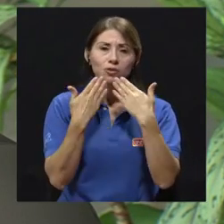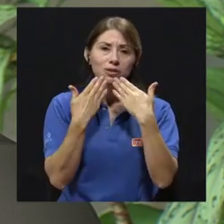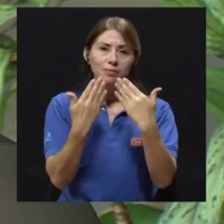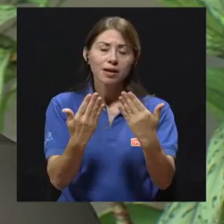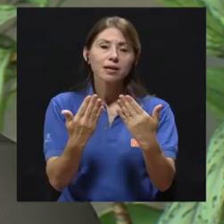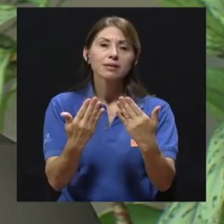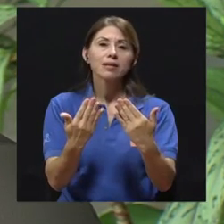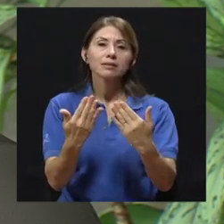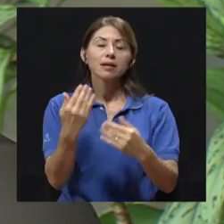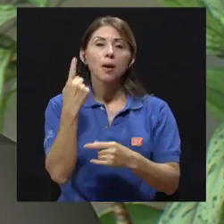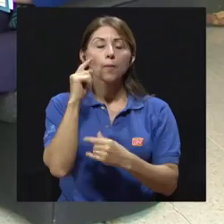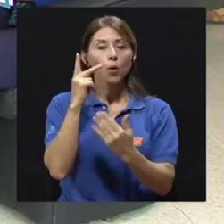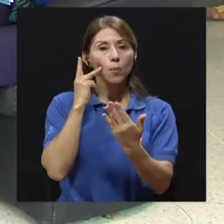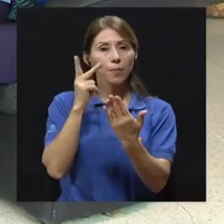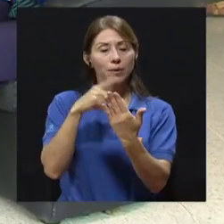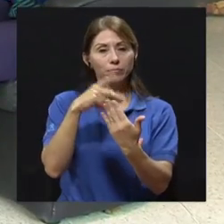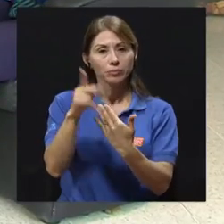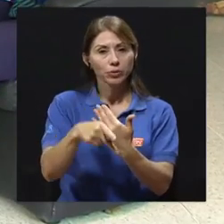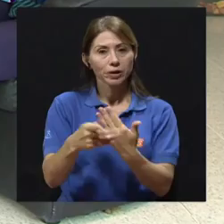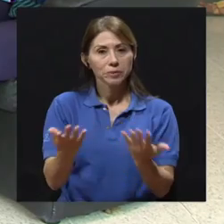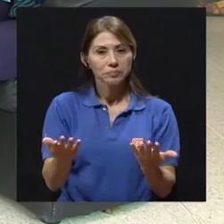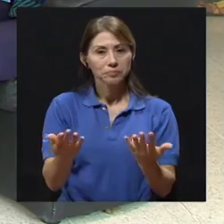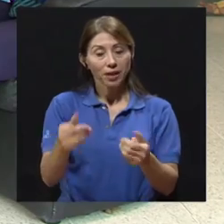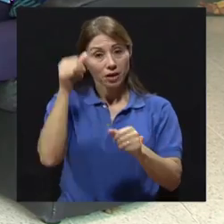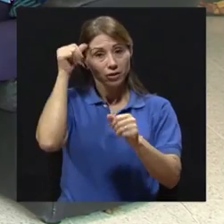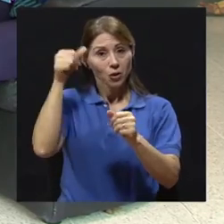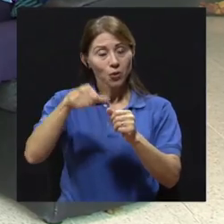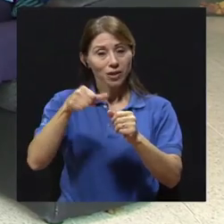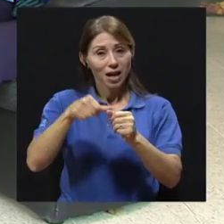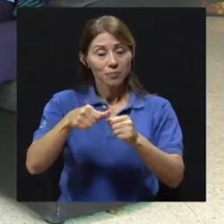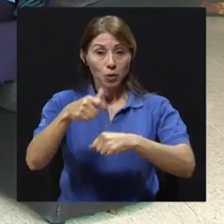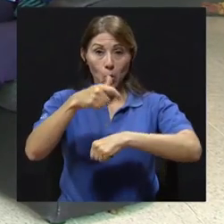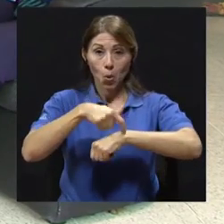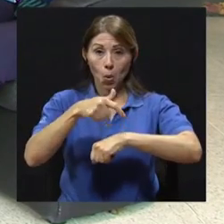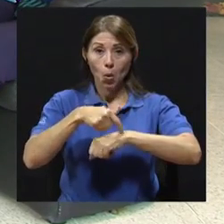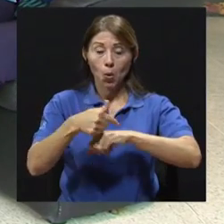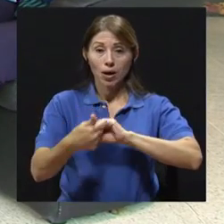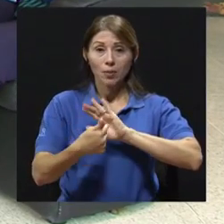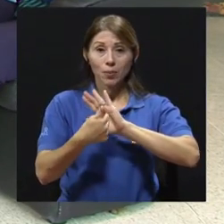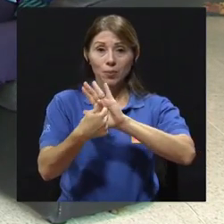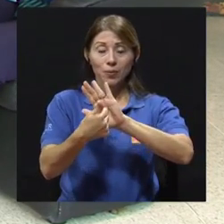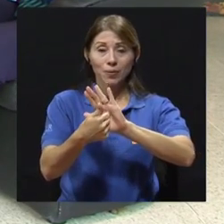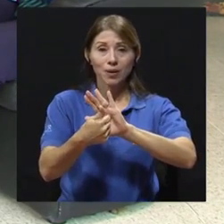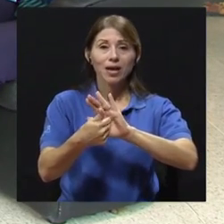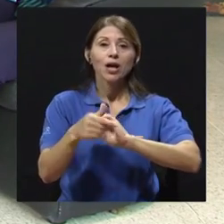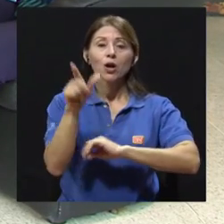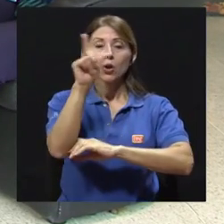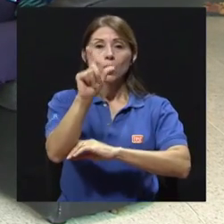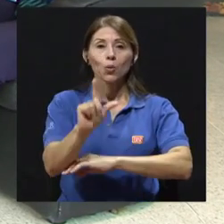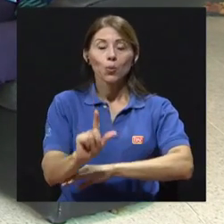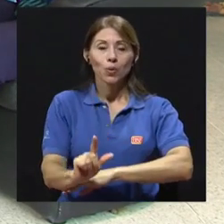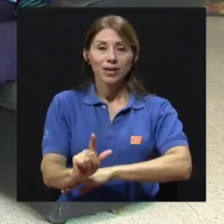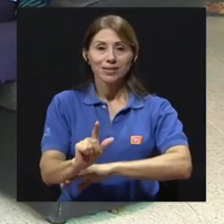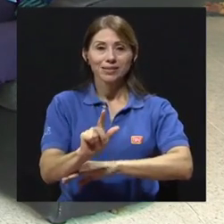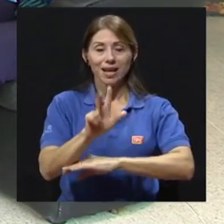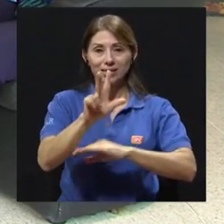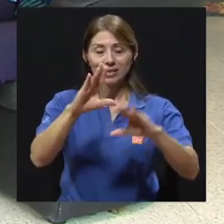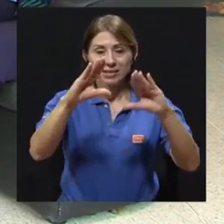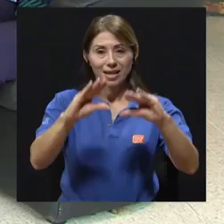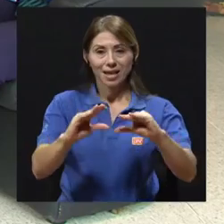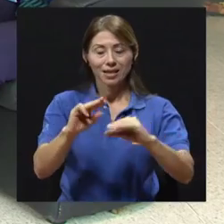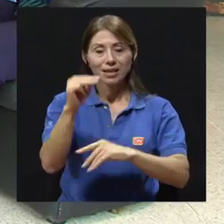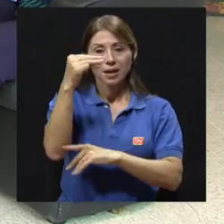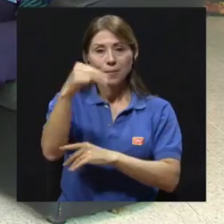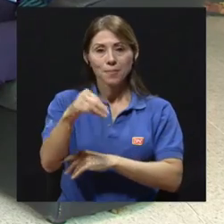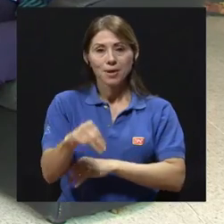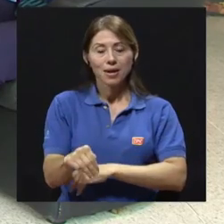muchísimas gracias por sintonizarnos. Y recordarles que nuestro horario semanal son los lunes a las 3 de la tarde, los